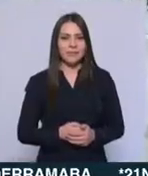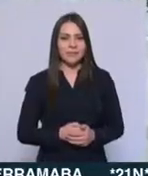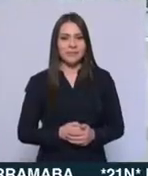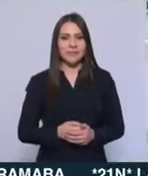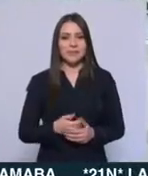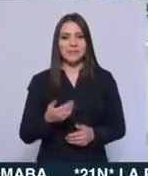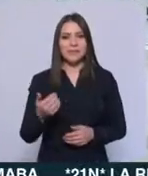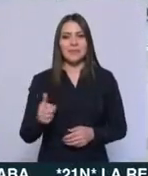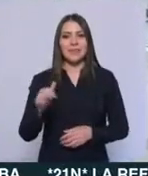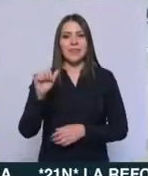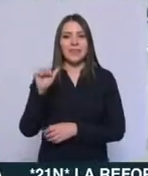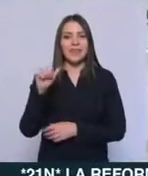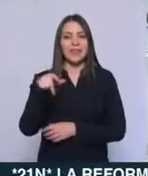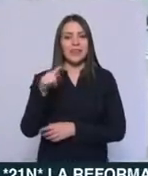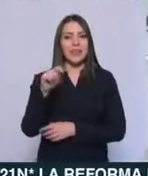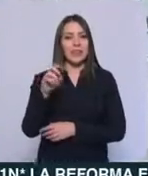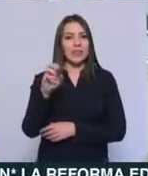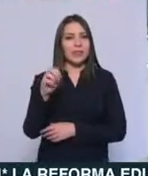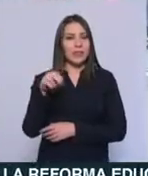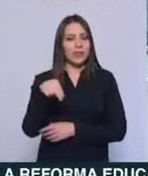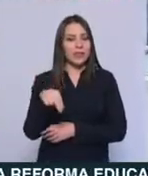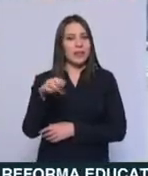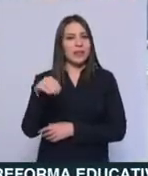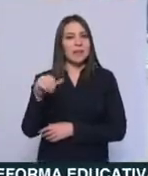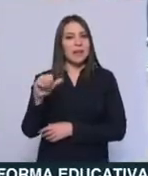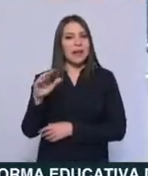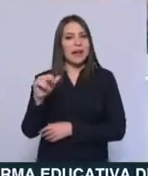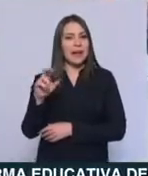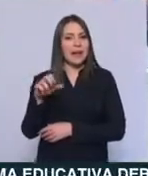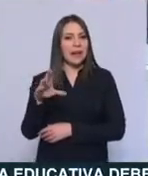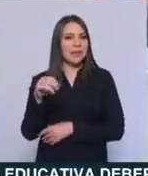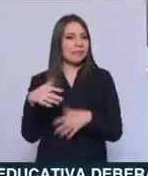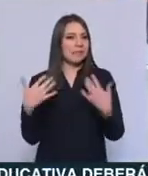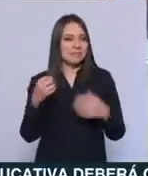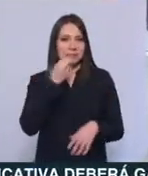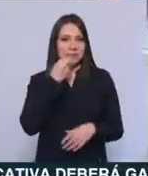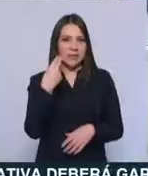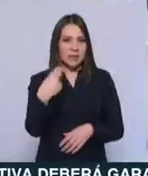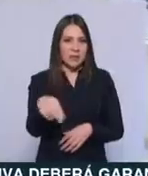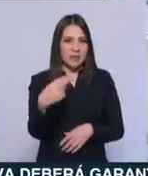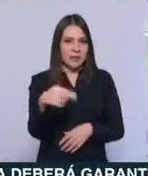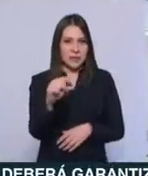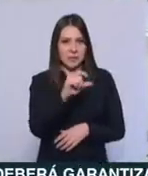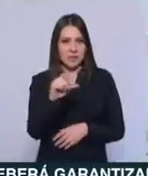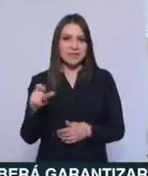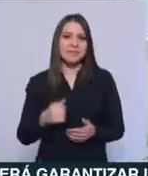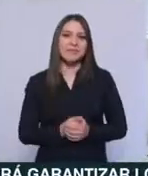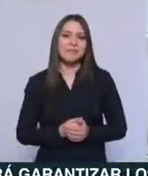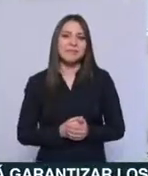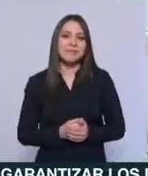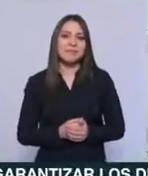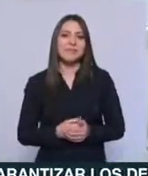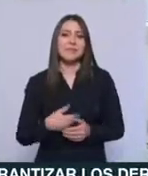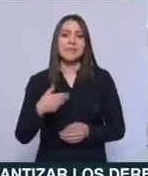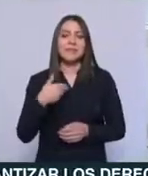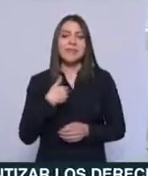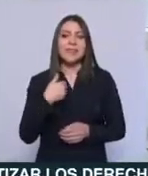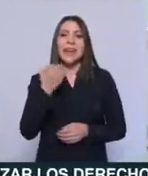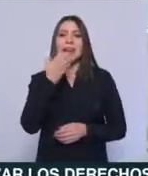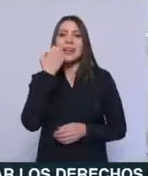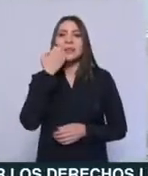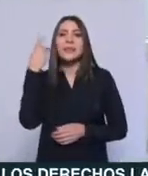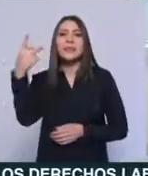Antón Makarenko, oye, qué buen nombre tienes y apellido. Es que yo voy en ese